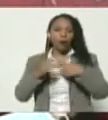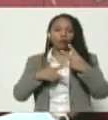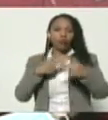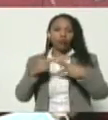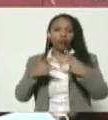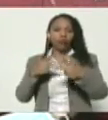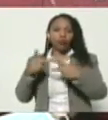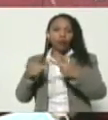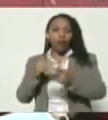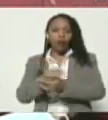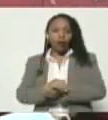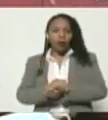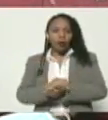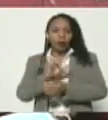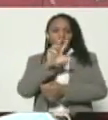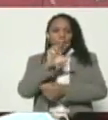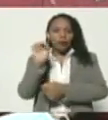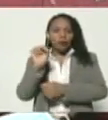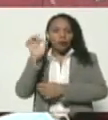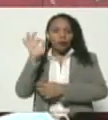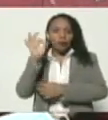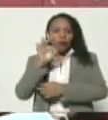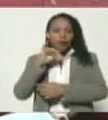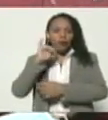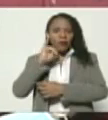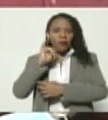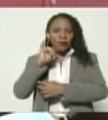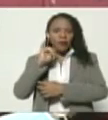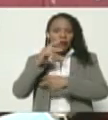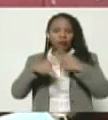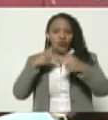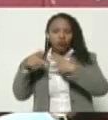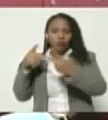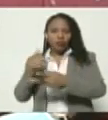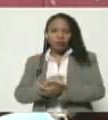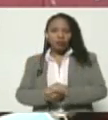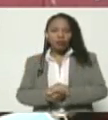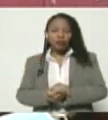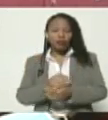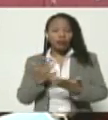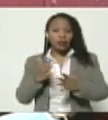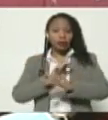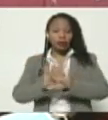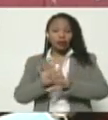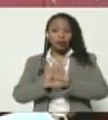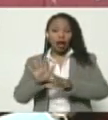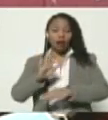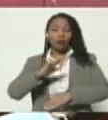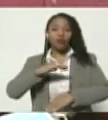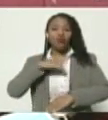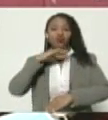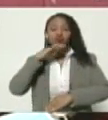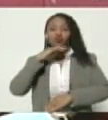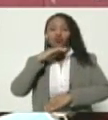perdón, 30% de información procesada. Y que ya tengamos